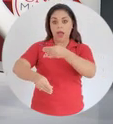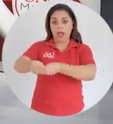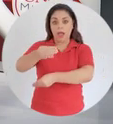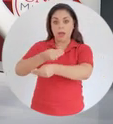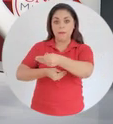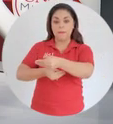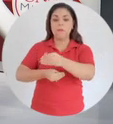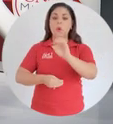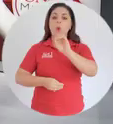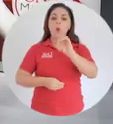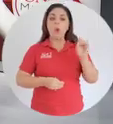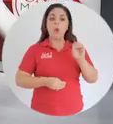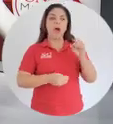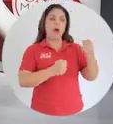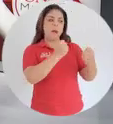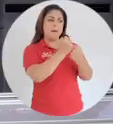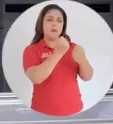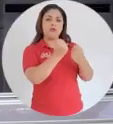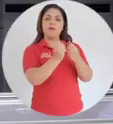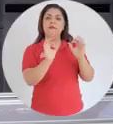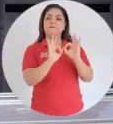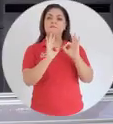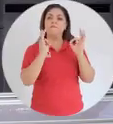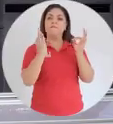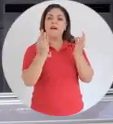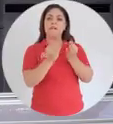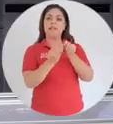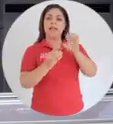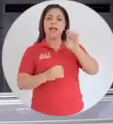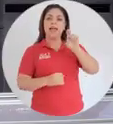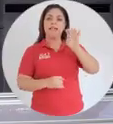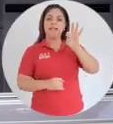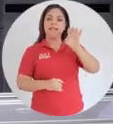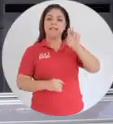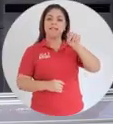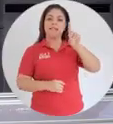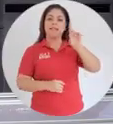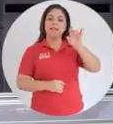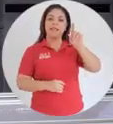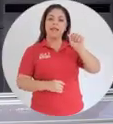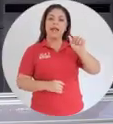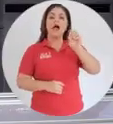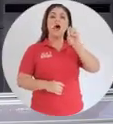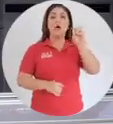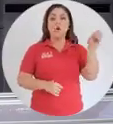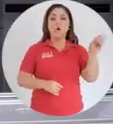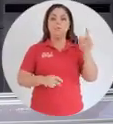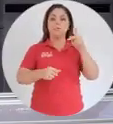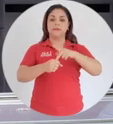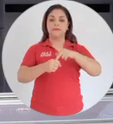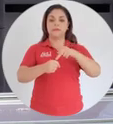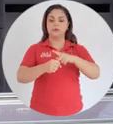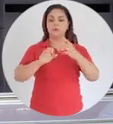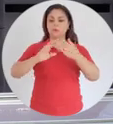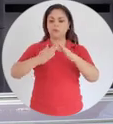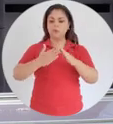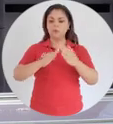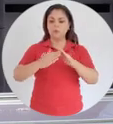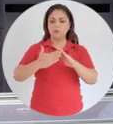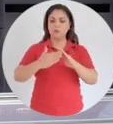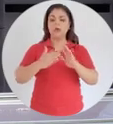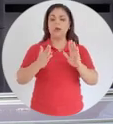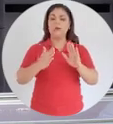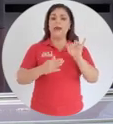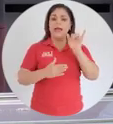de apoyo de las familias extendidas, ¿verdad?, o también de la articulación comunitaria. Y eso es un